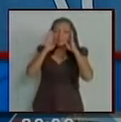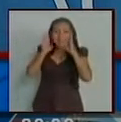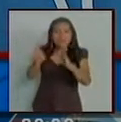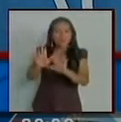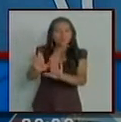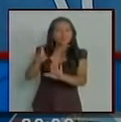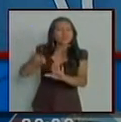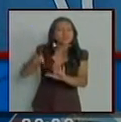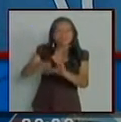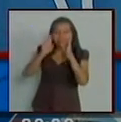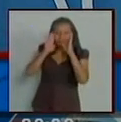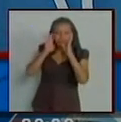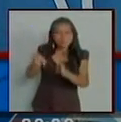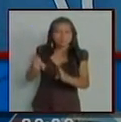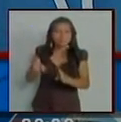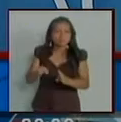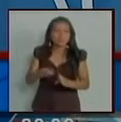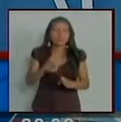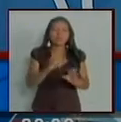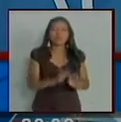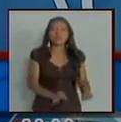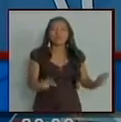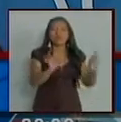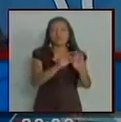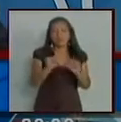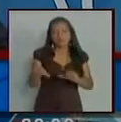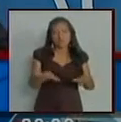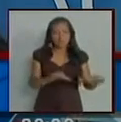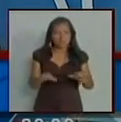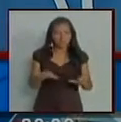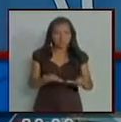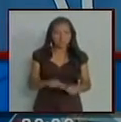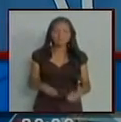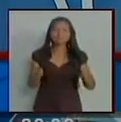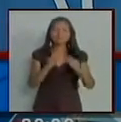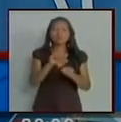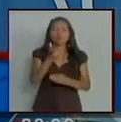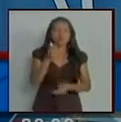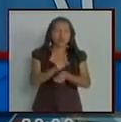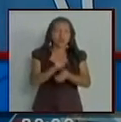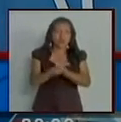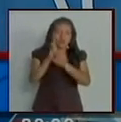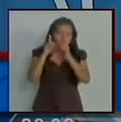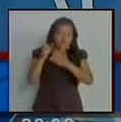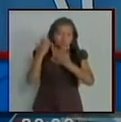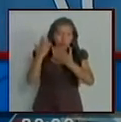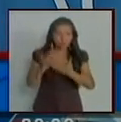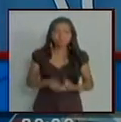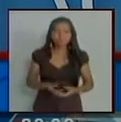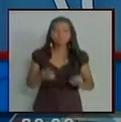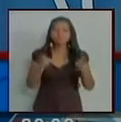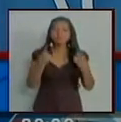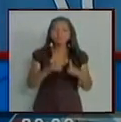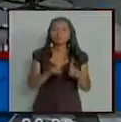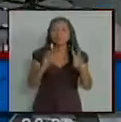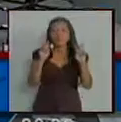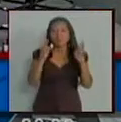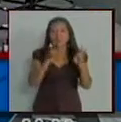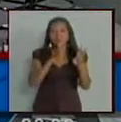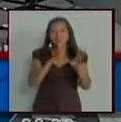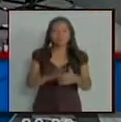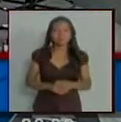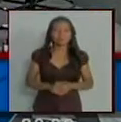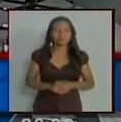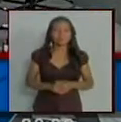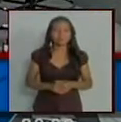sus necesidades, es así como tenemos que actuar. A ver, doctor Rivera. Sobre ese punto me gustaría. Sí, pero claro,